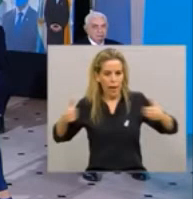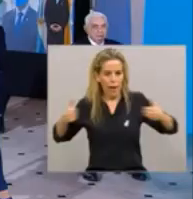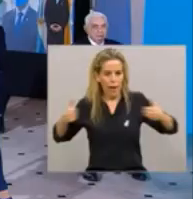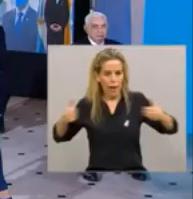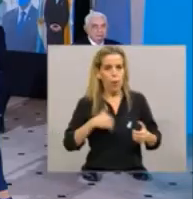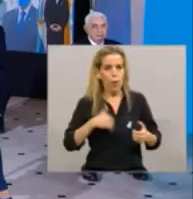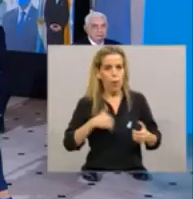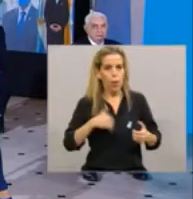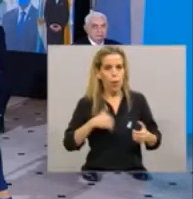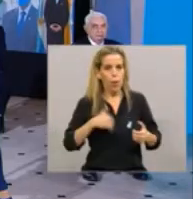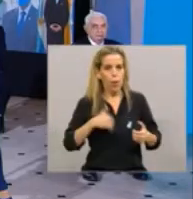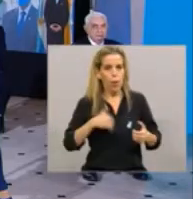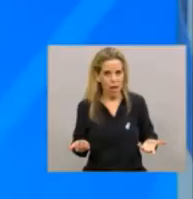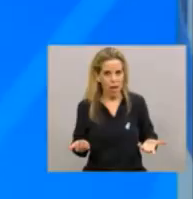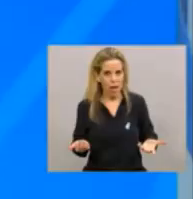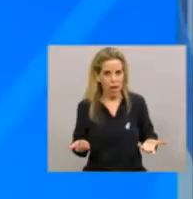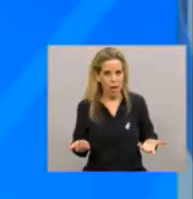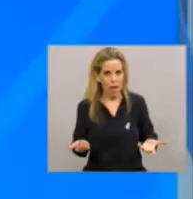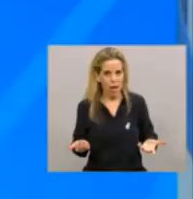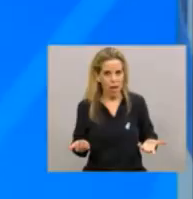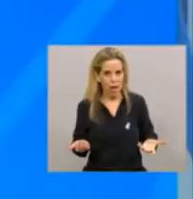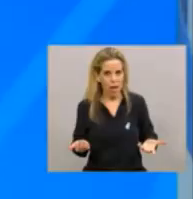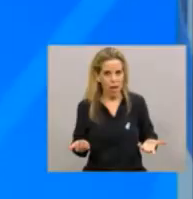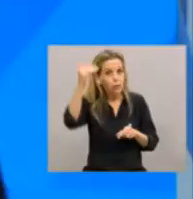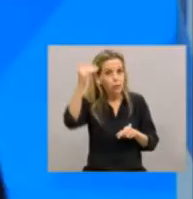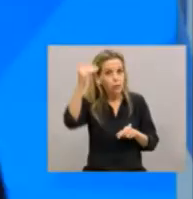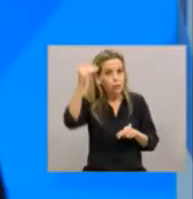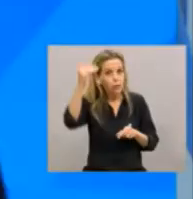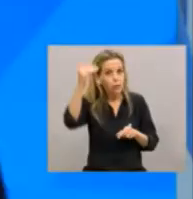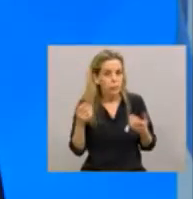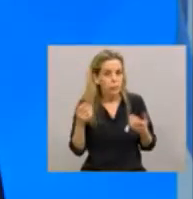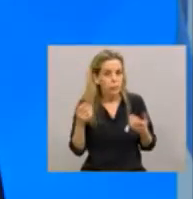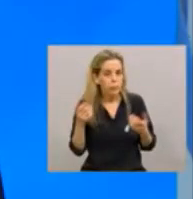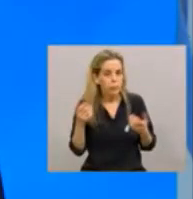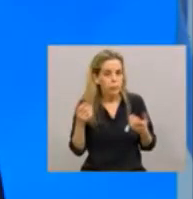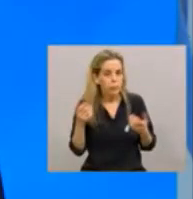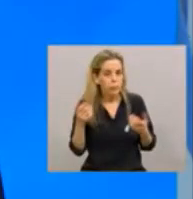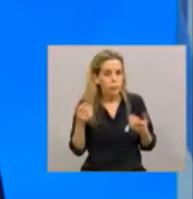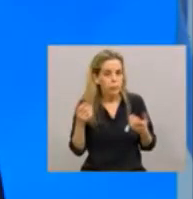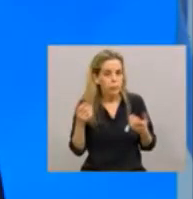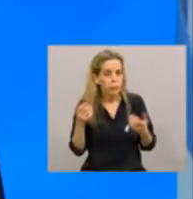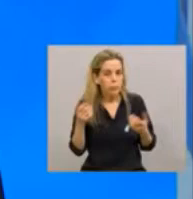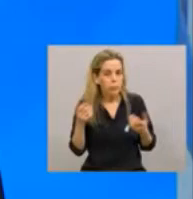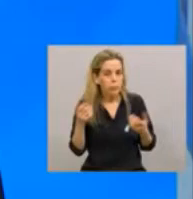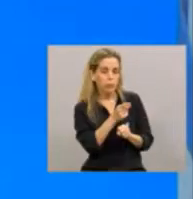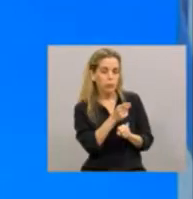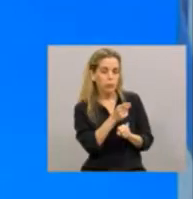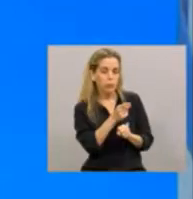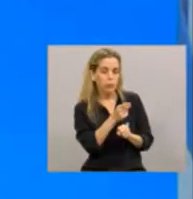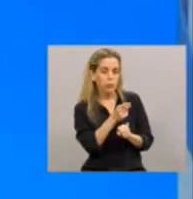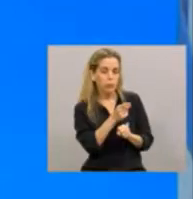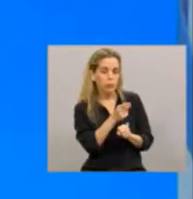en el futuro en ese futuro los que trabajan en un rol central